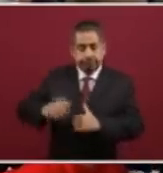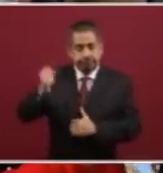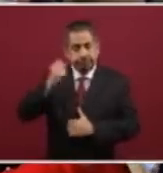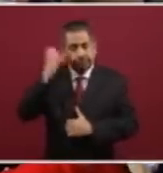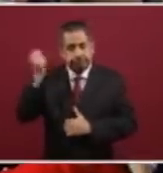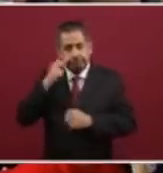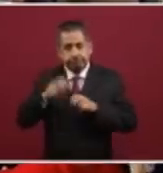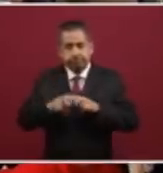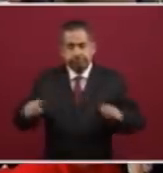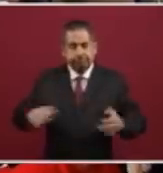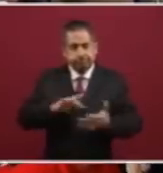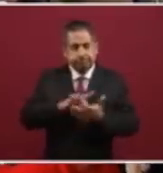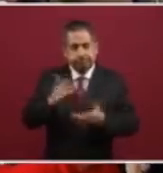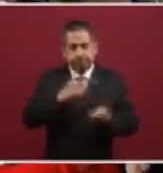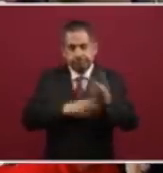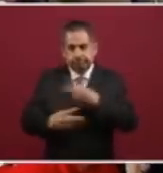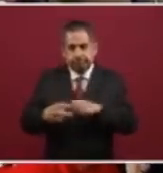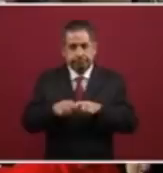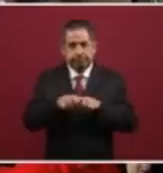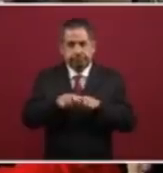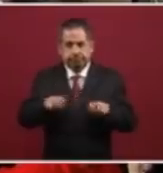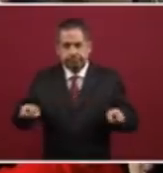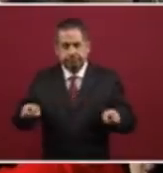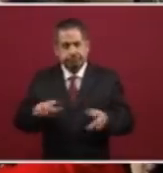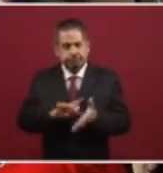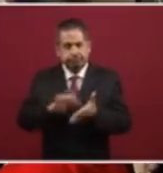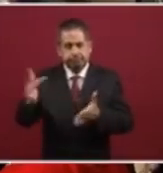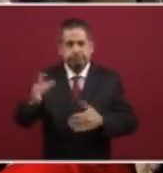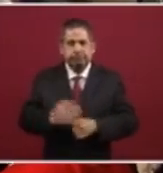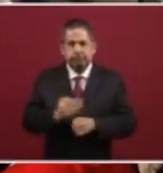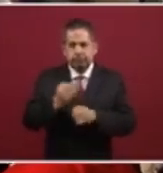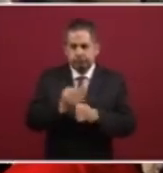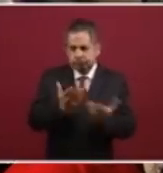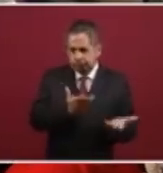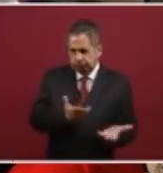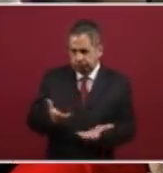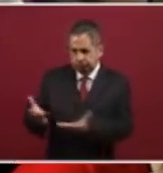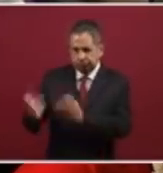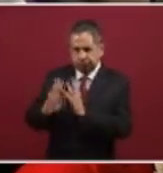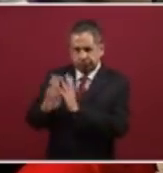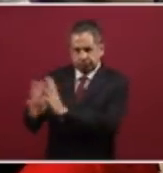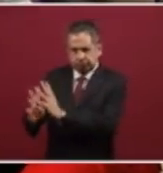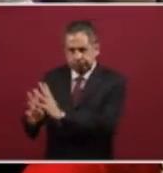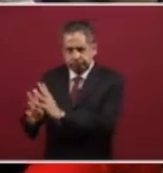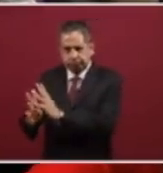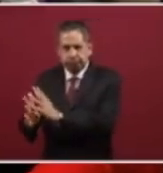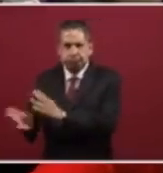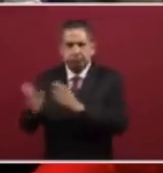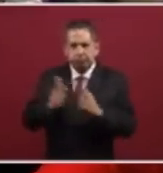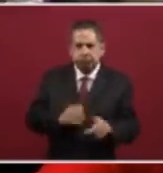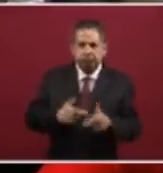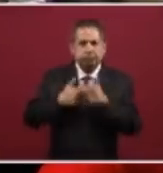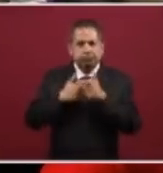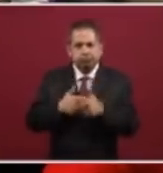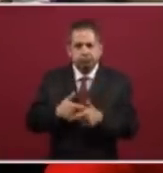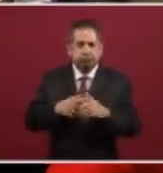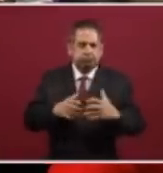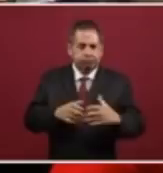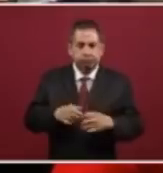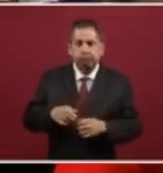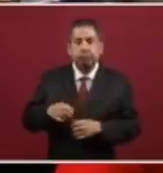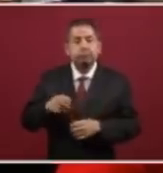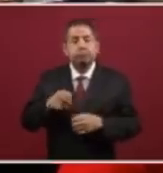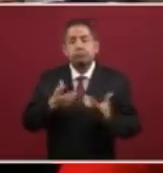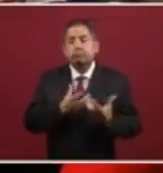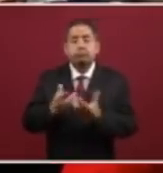agradecemos su presencia a los integrantes del presídium quienes se retiran para continuar con los actos conmemorativos que tendrán lugar en la ciudad de